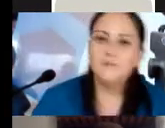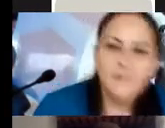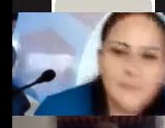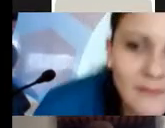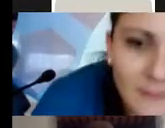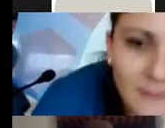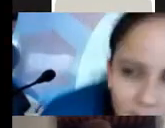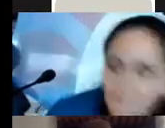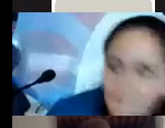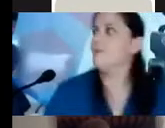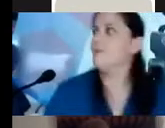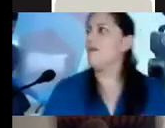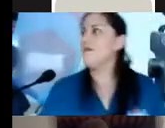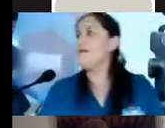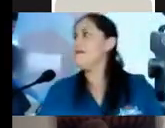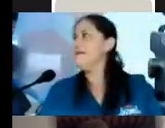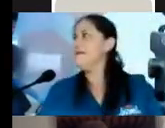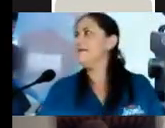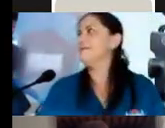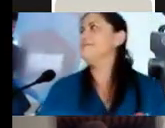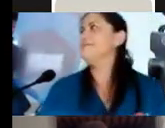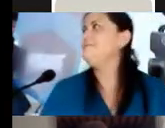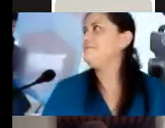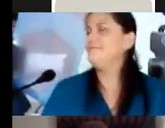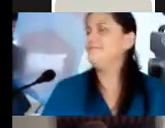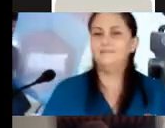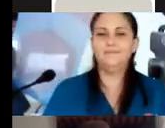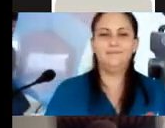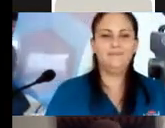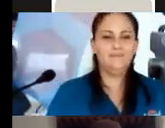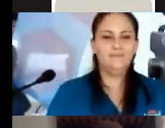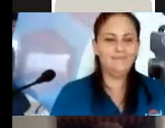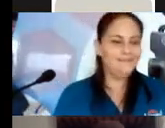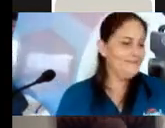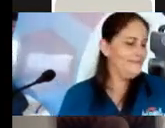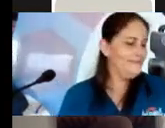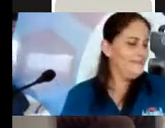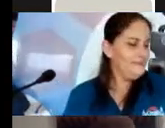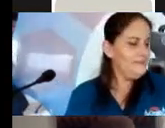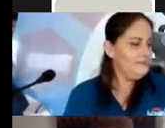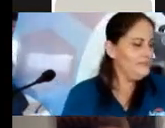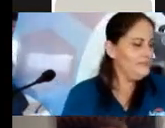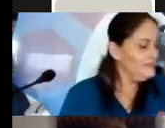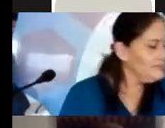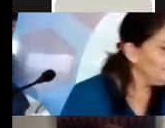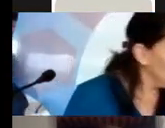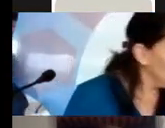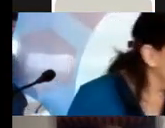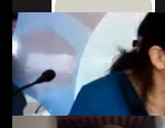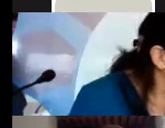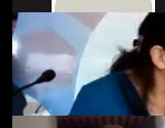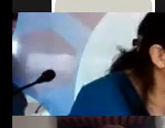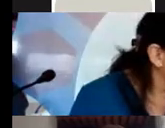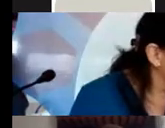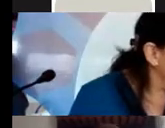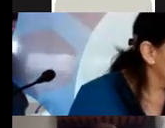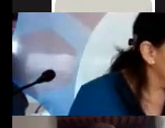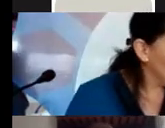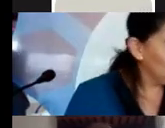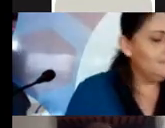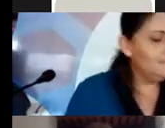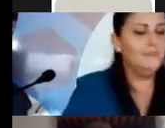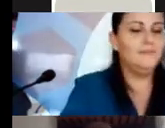muy fuertes, ¿ok? Muy fuerte el material, es difícil de romper, no lo va a romper el sujeto,